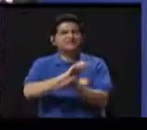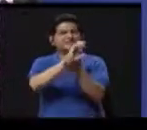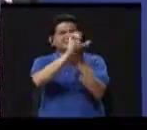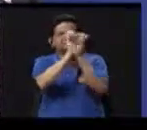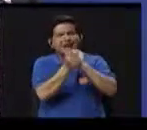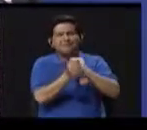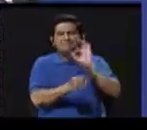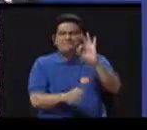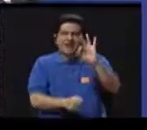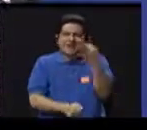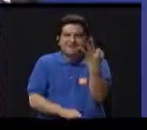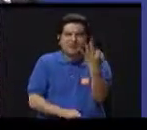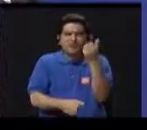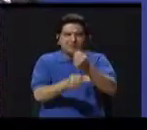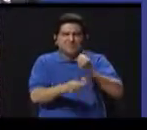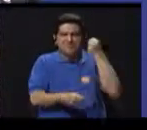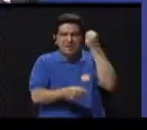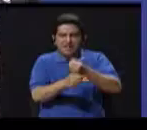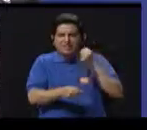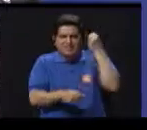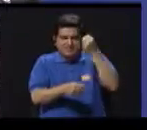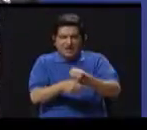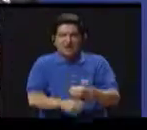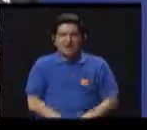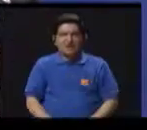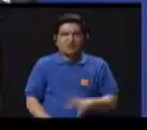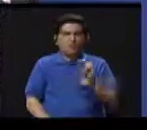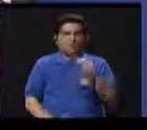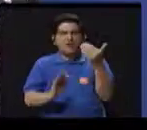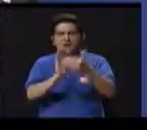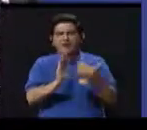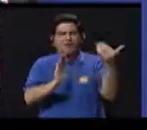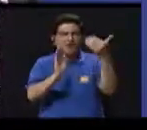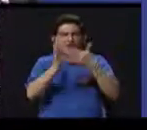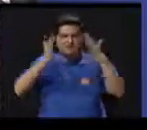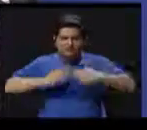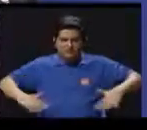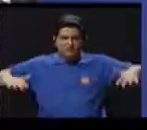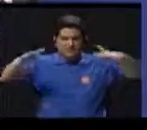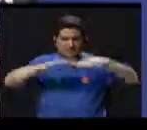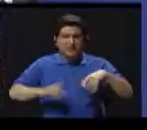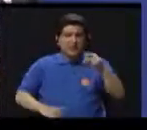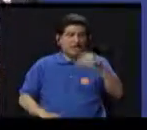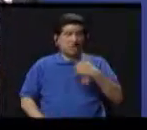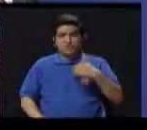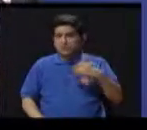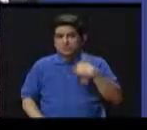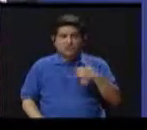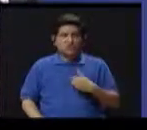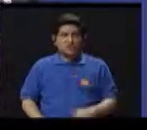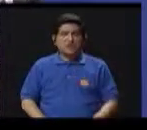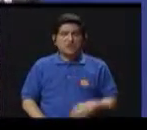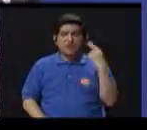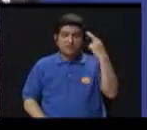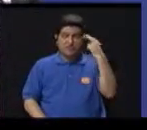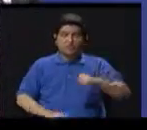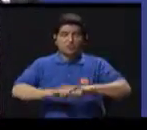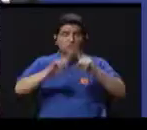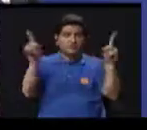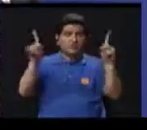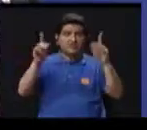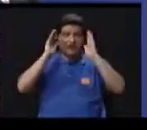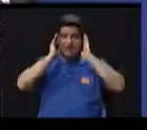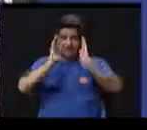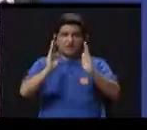no cambiar las formas de trabajo para no alterar de ninguna manera el ambiente, porque ellos no tienen por qué recibir un